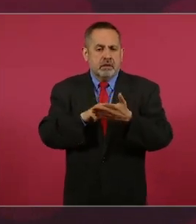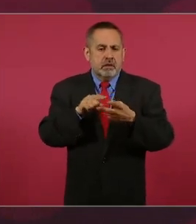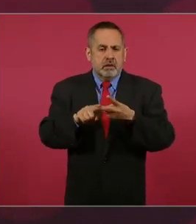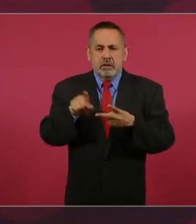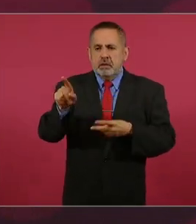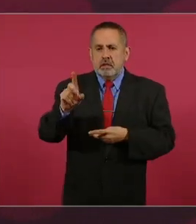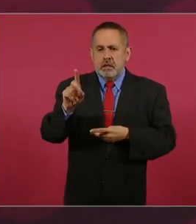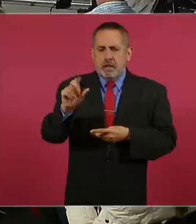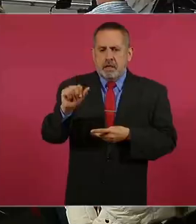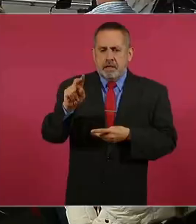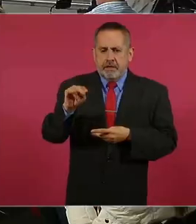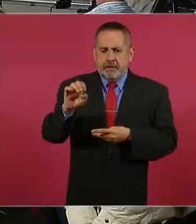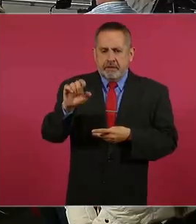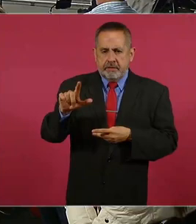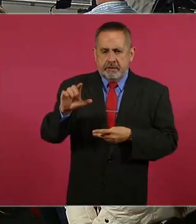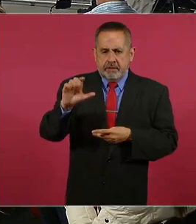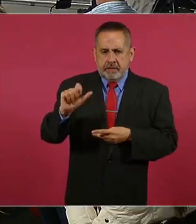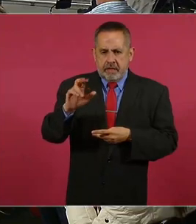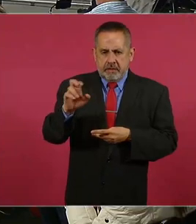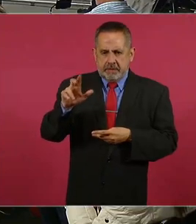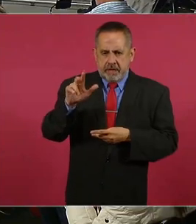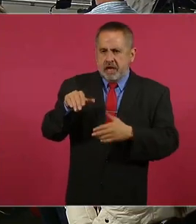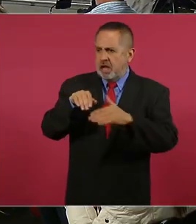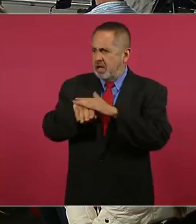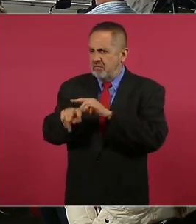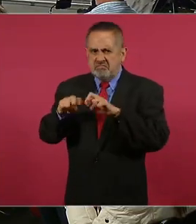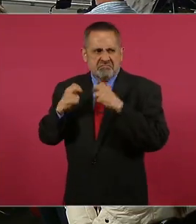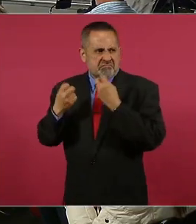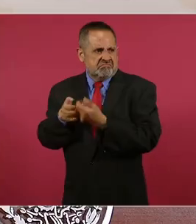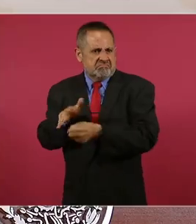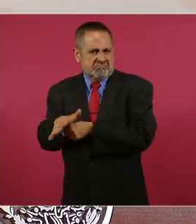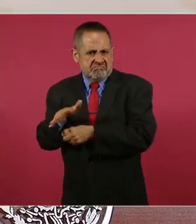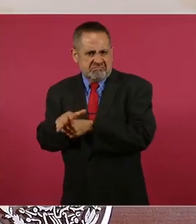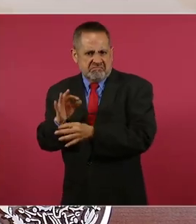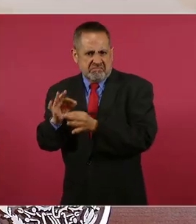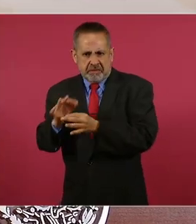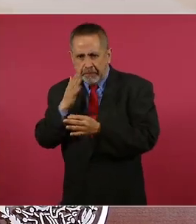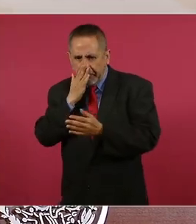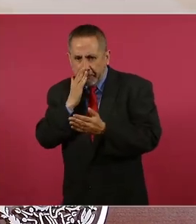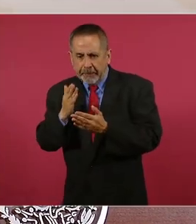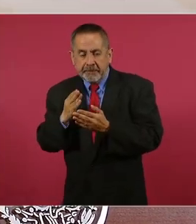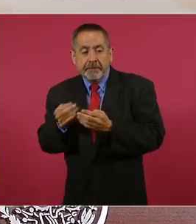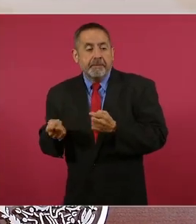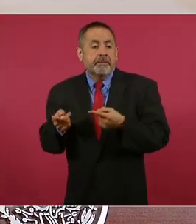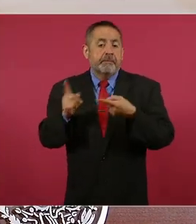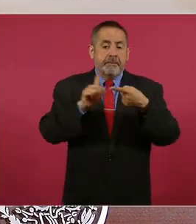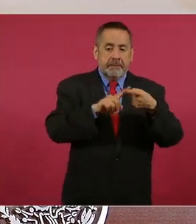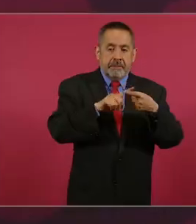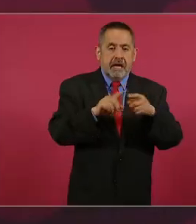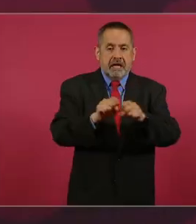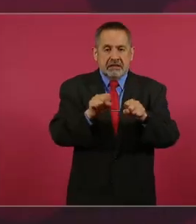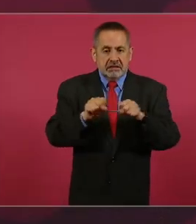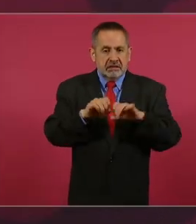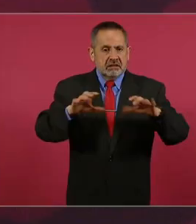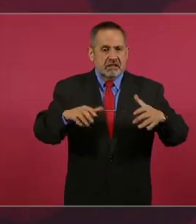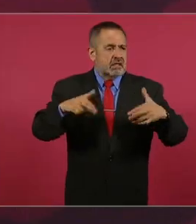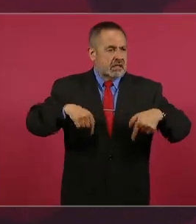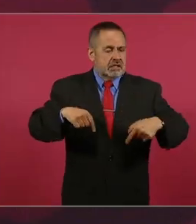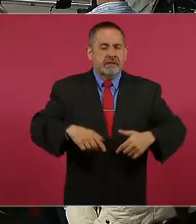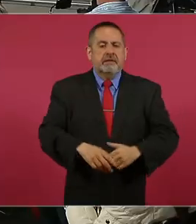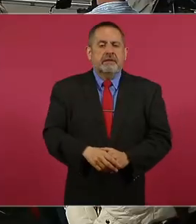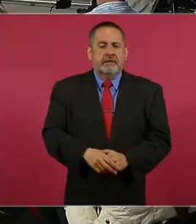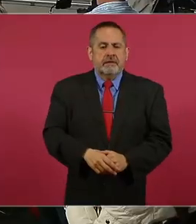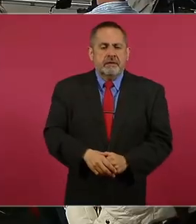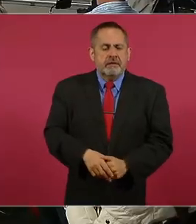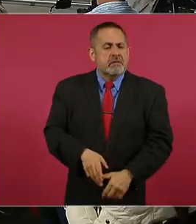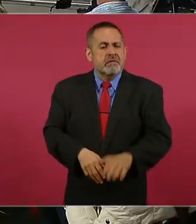Daniel Cabrera, ahí entramos sin problema, pero la primera es salud aquí. ¿Cómo deben ser